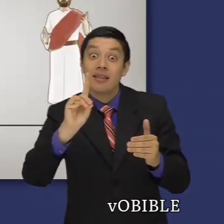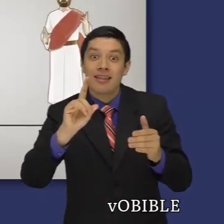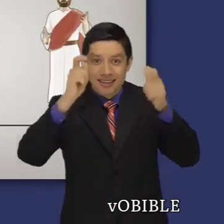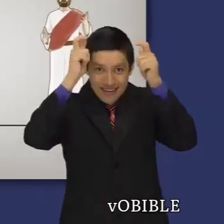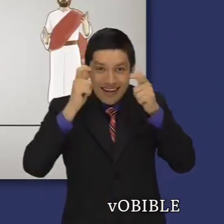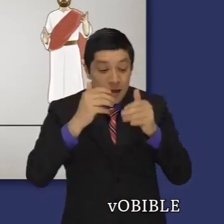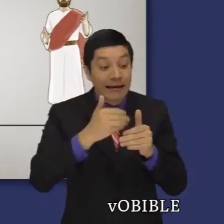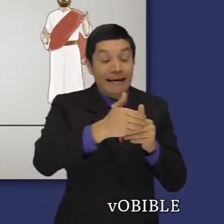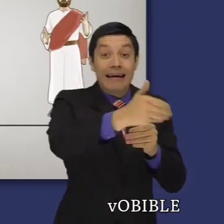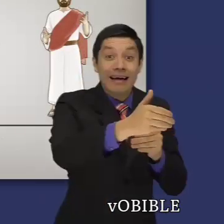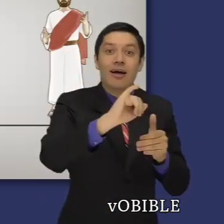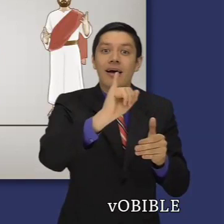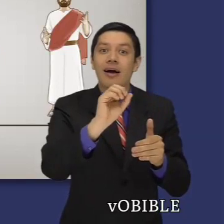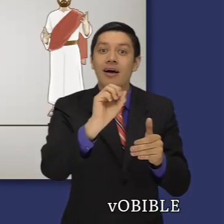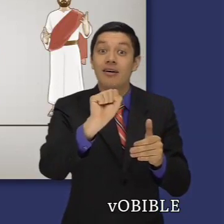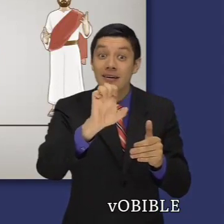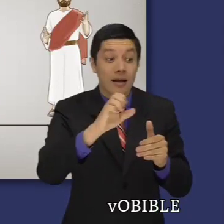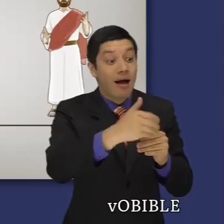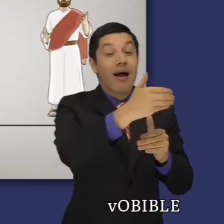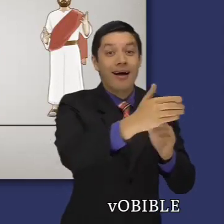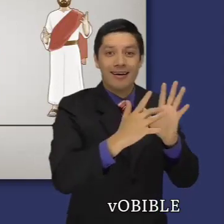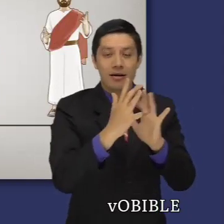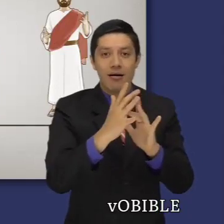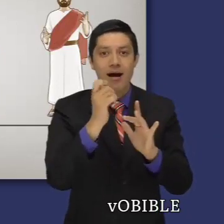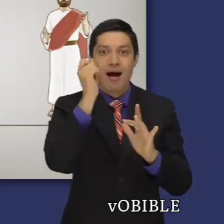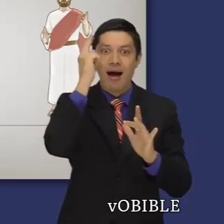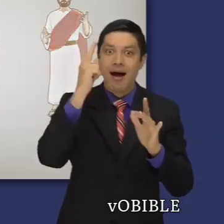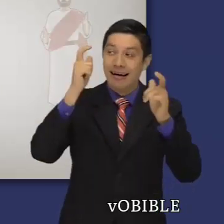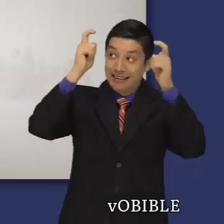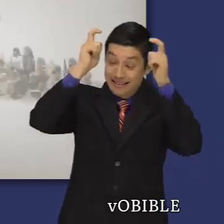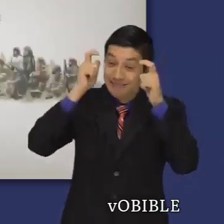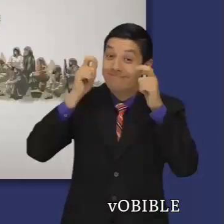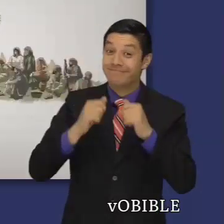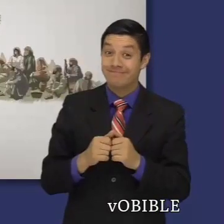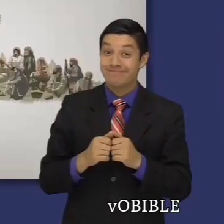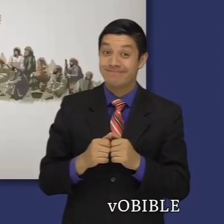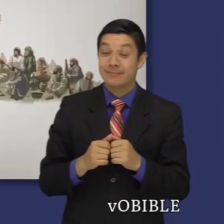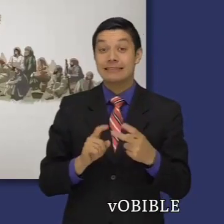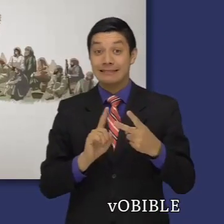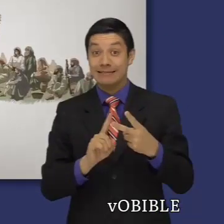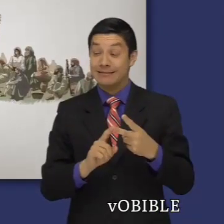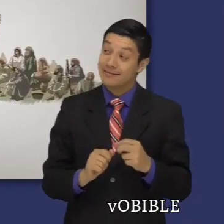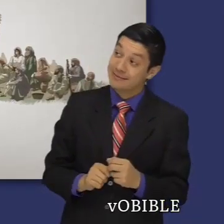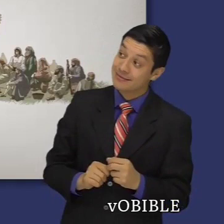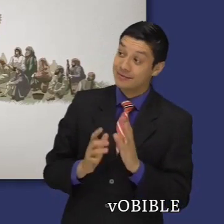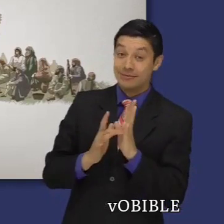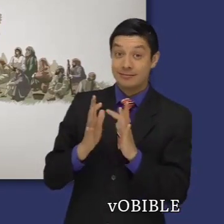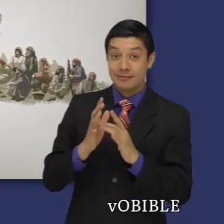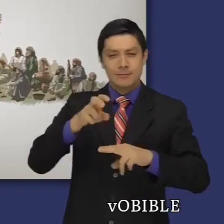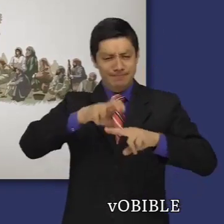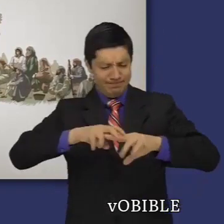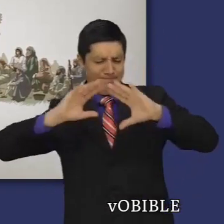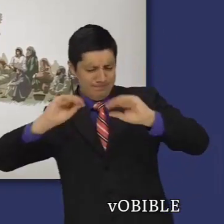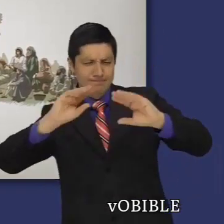padre adoptivo, dando prueba de que Jesús es el heredero legal del rey David. También incluye un relato detallado del Sermón